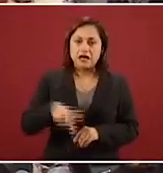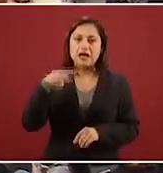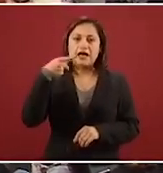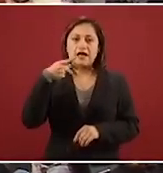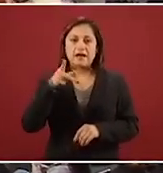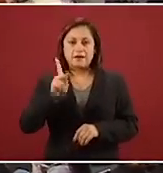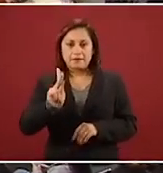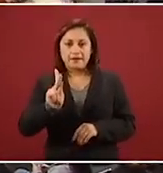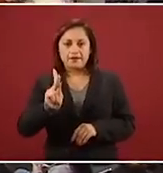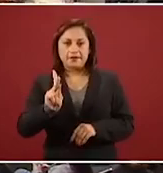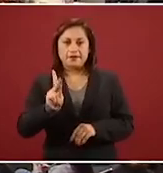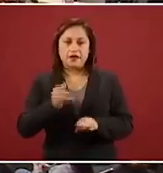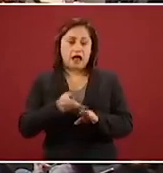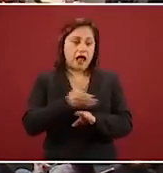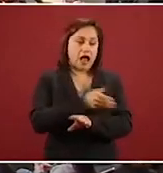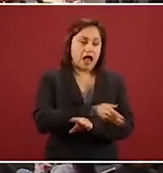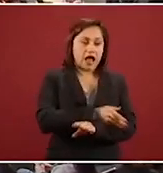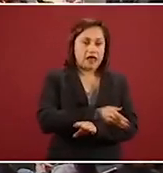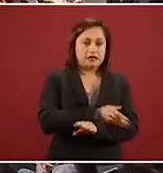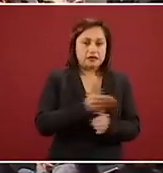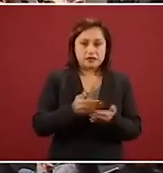mismo. También